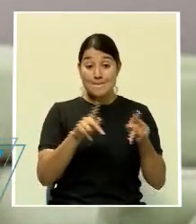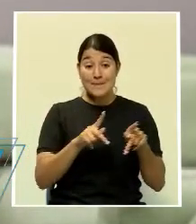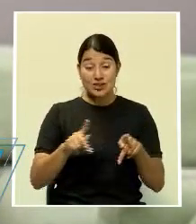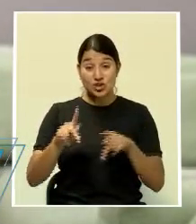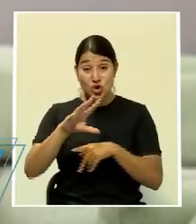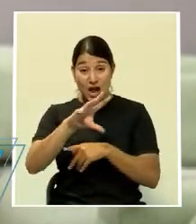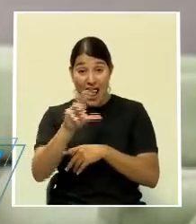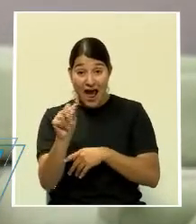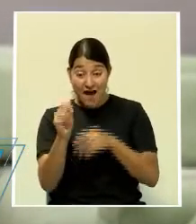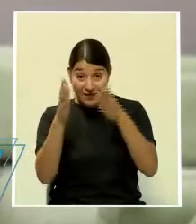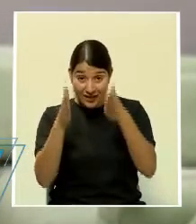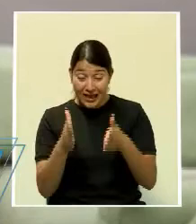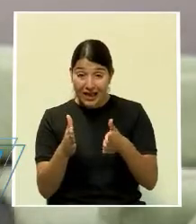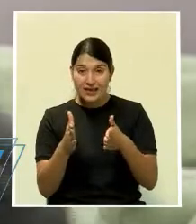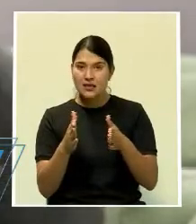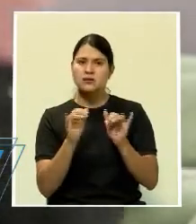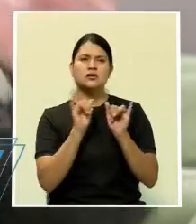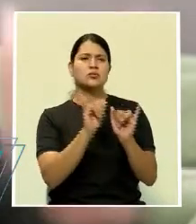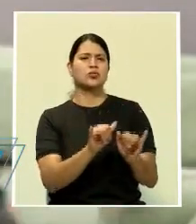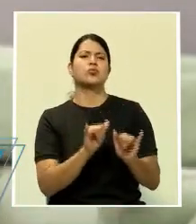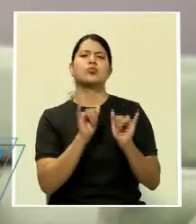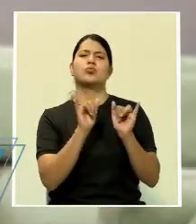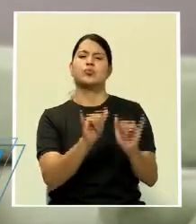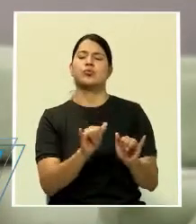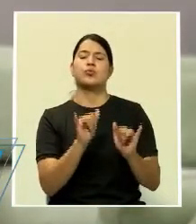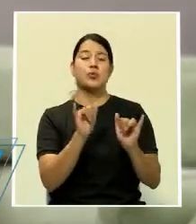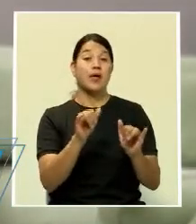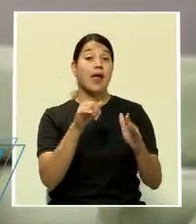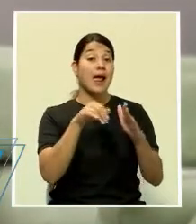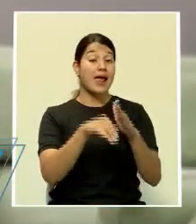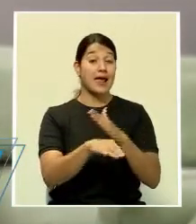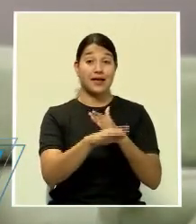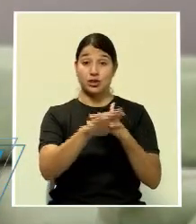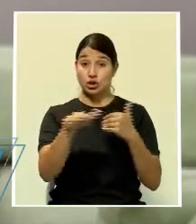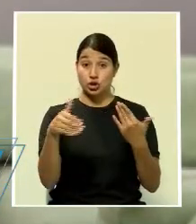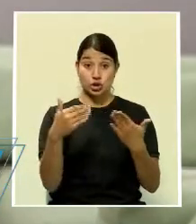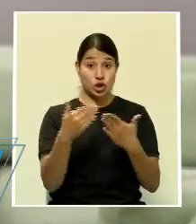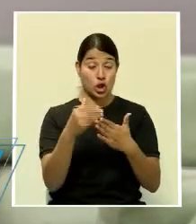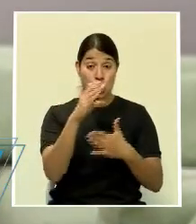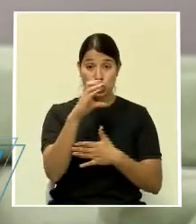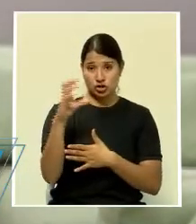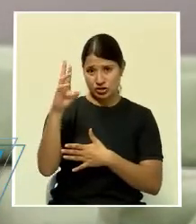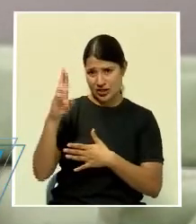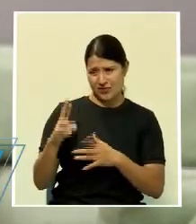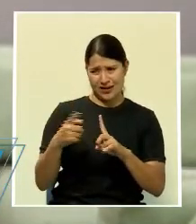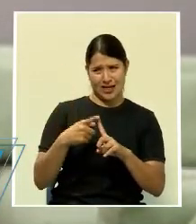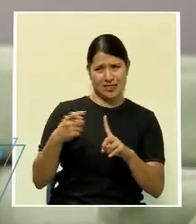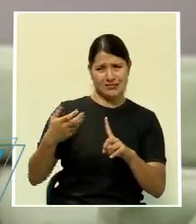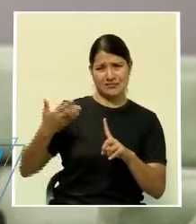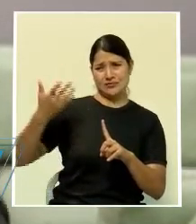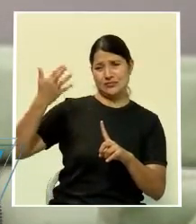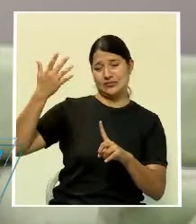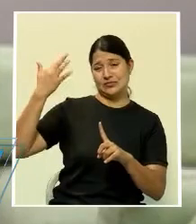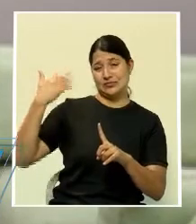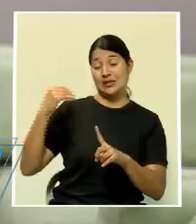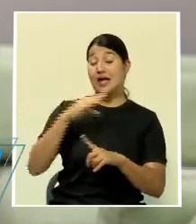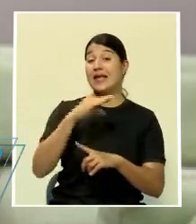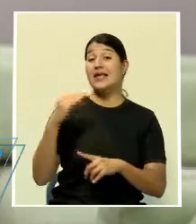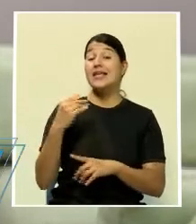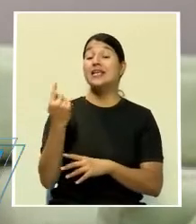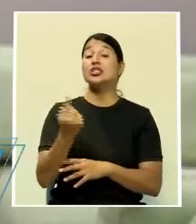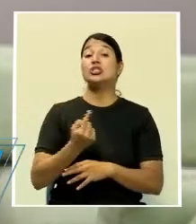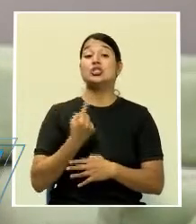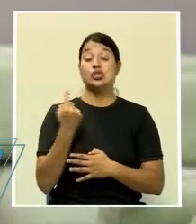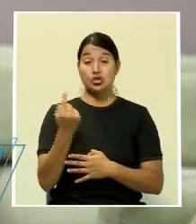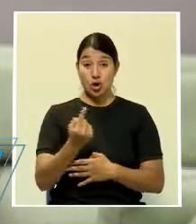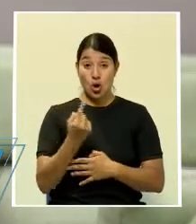es permanente en todo el conjunto del territorio nacional, y solo